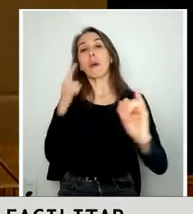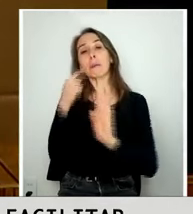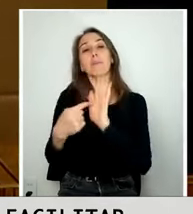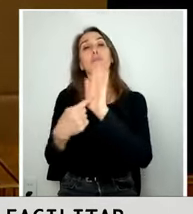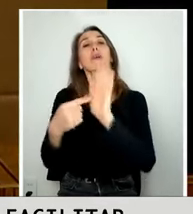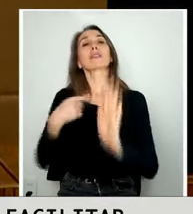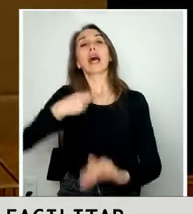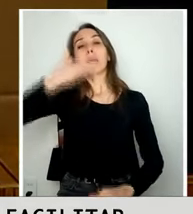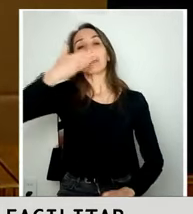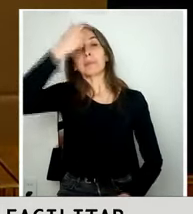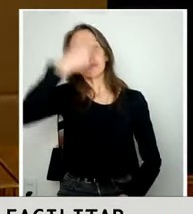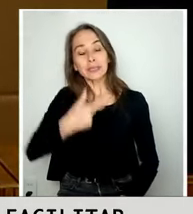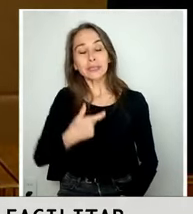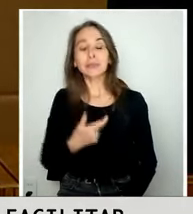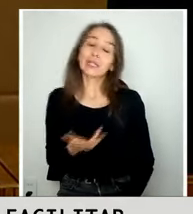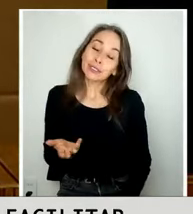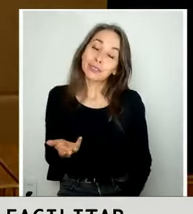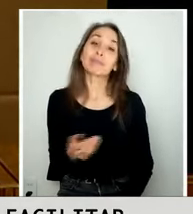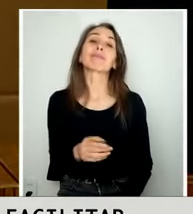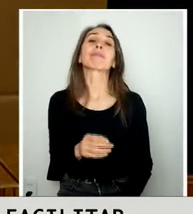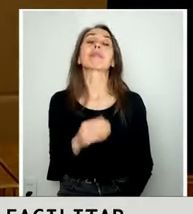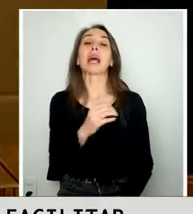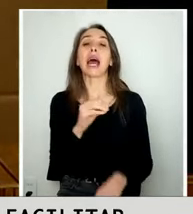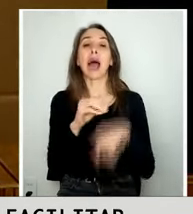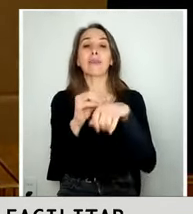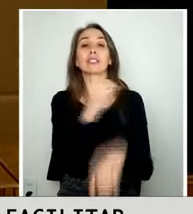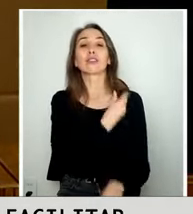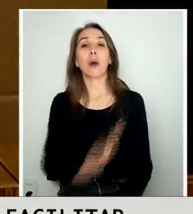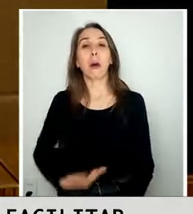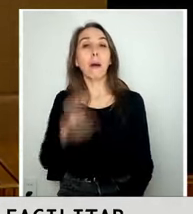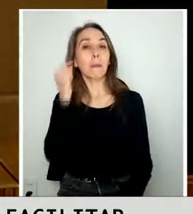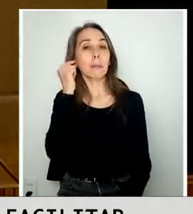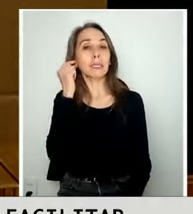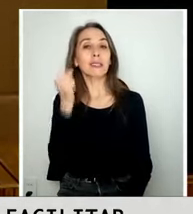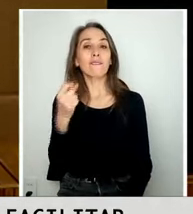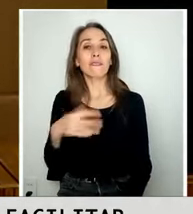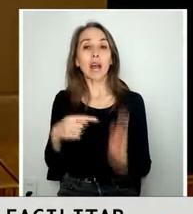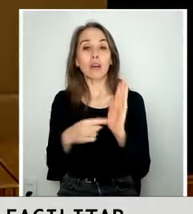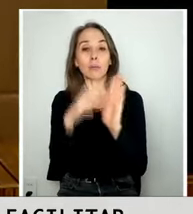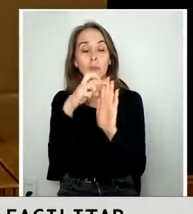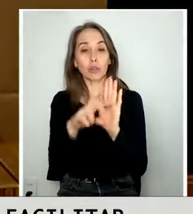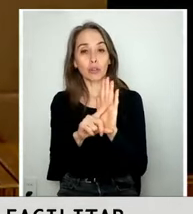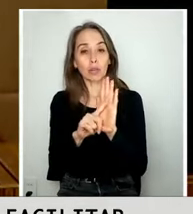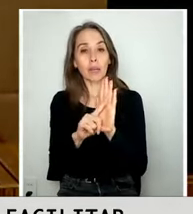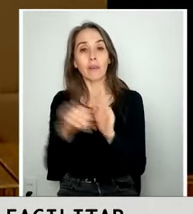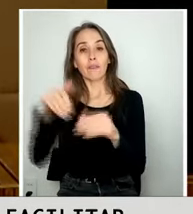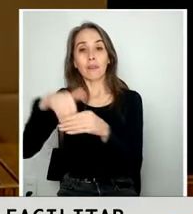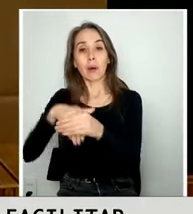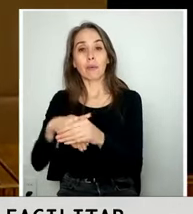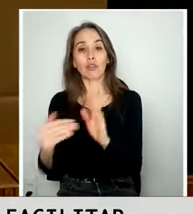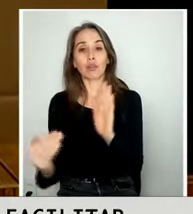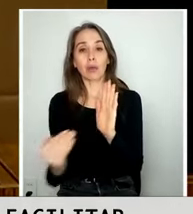valoramos esta iniciativa y la vamos a votar favorablemente porque